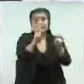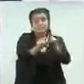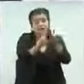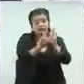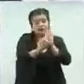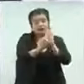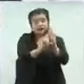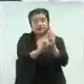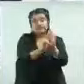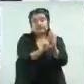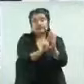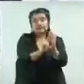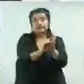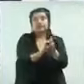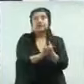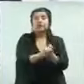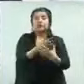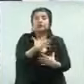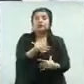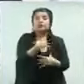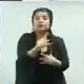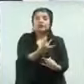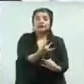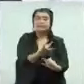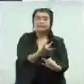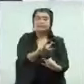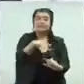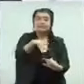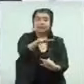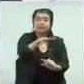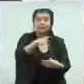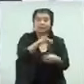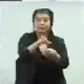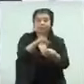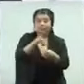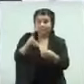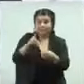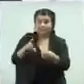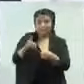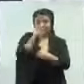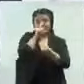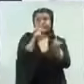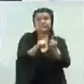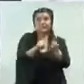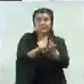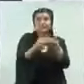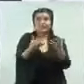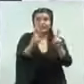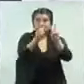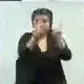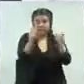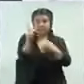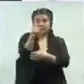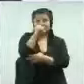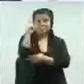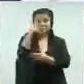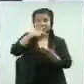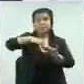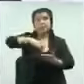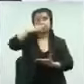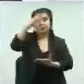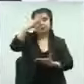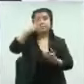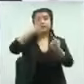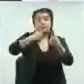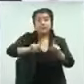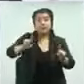representen los intereses de todos los departamentos y que sean temas trascendentales para el país,